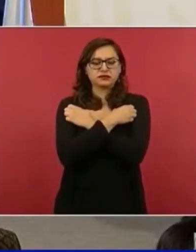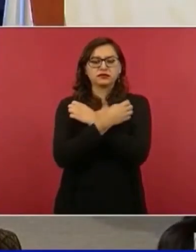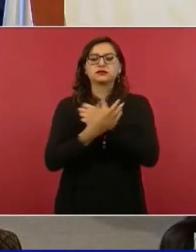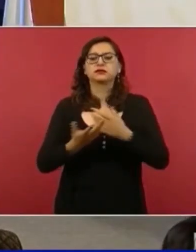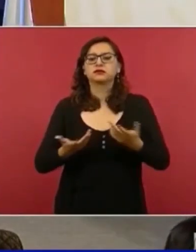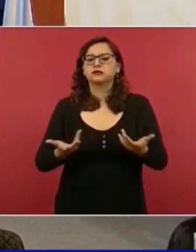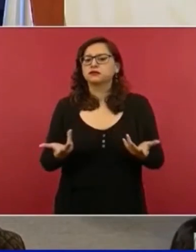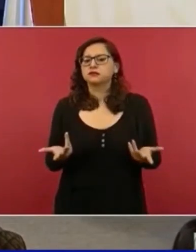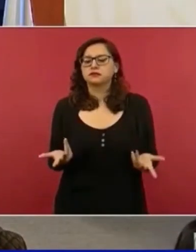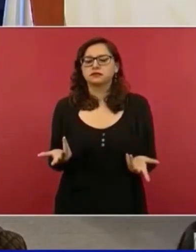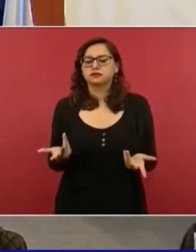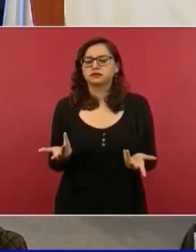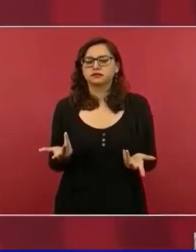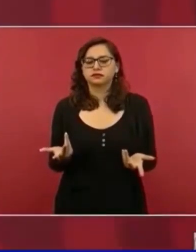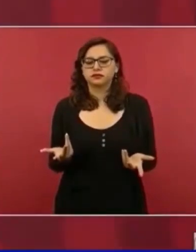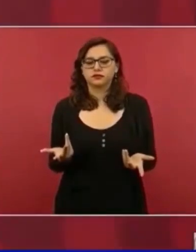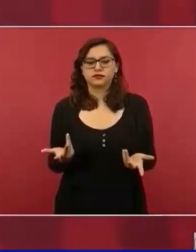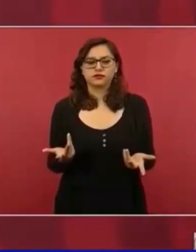No hay más. Guillermo